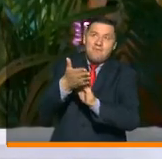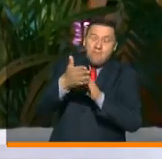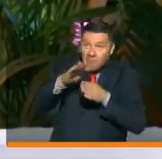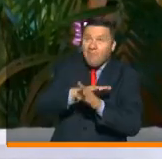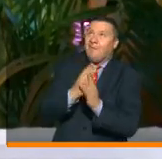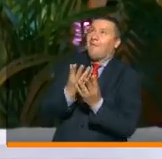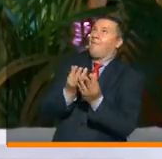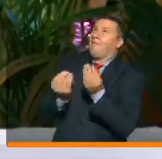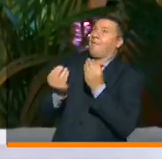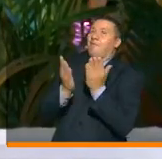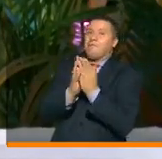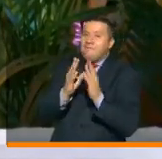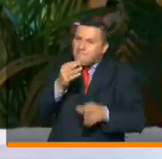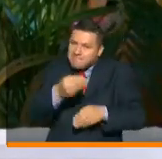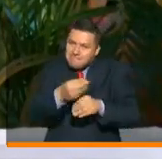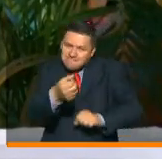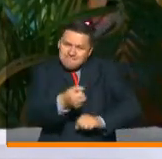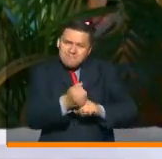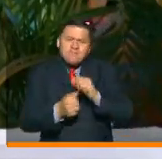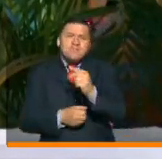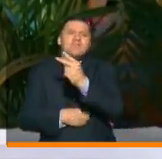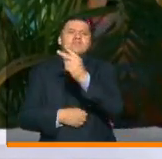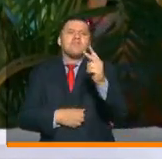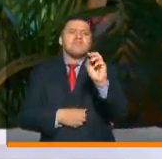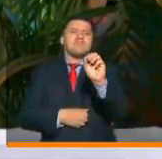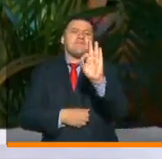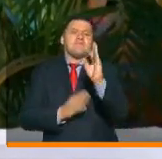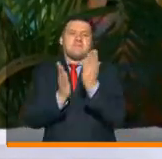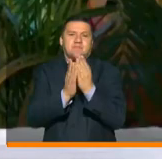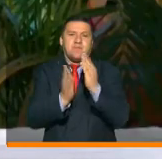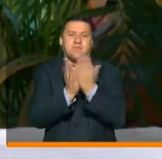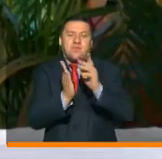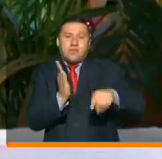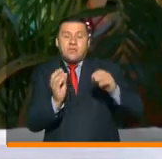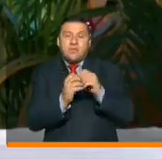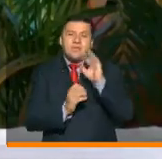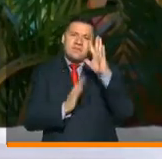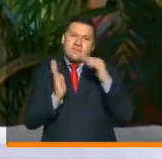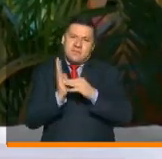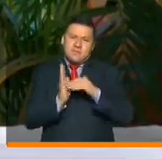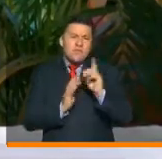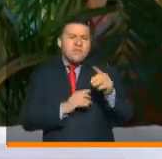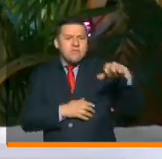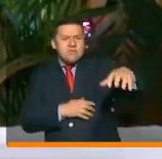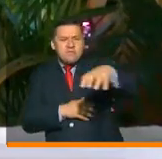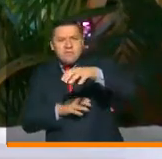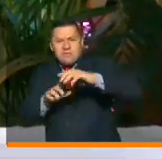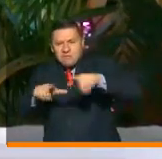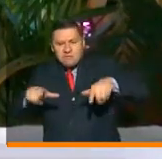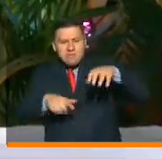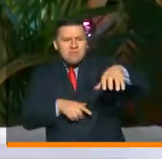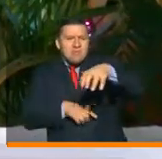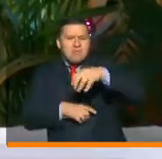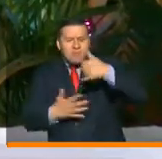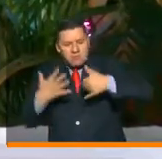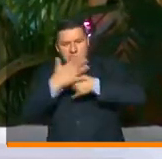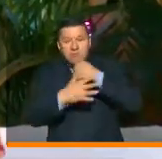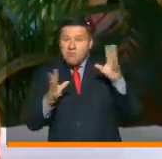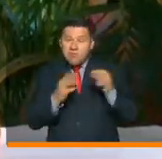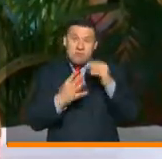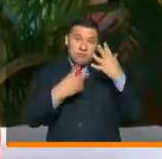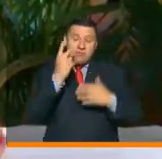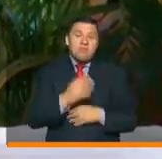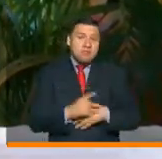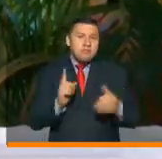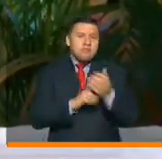en infraestructura que se suman a más de 203 colegios entregados, más de 5000 aulas y, como mencionaba anteriormente, serán 12000.